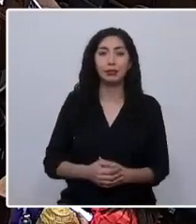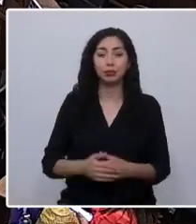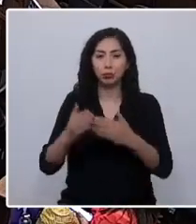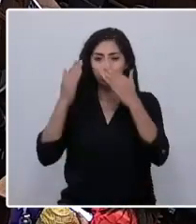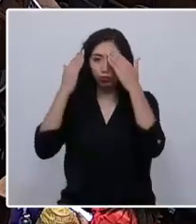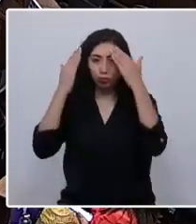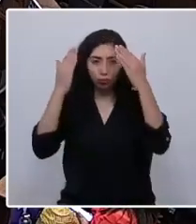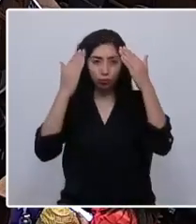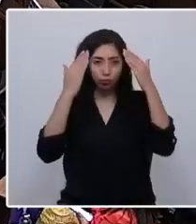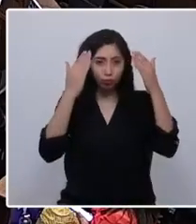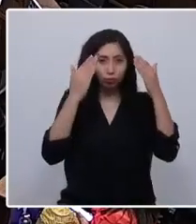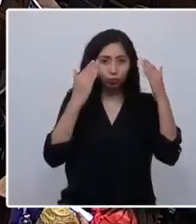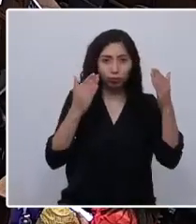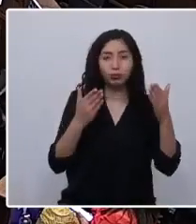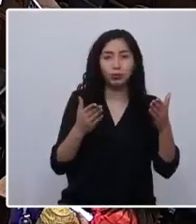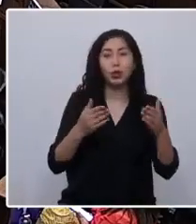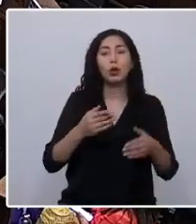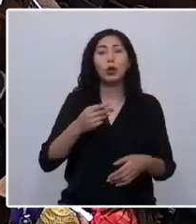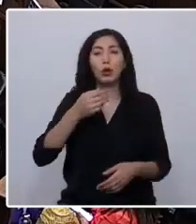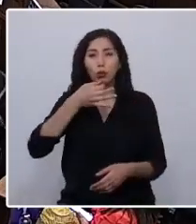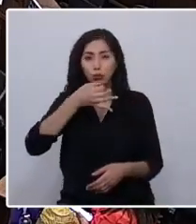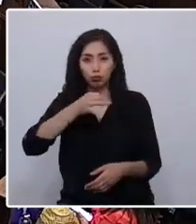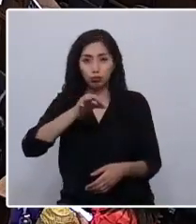Marimari, Compuchem Lepalut Fameu.